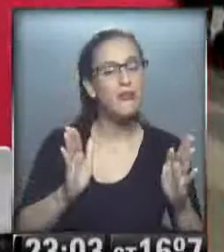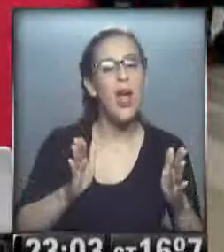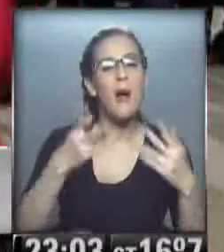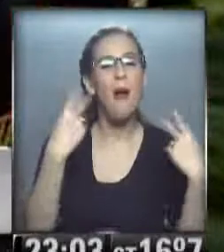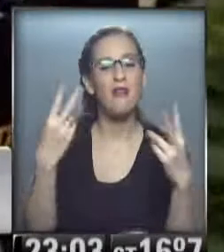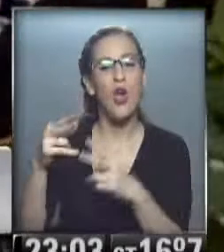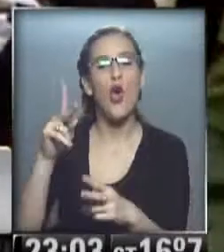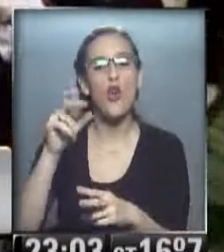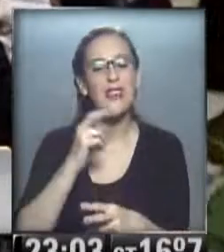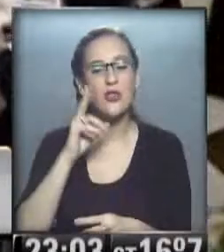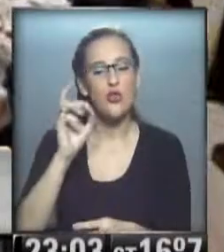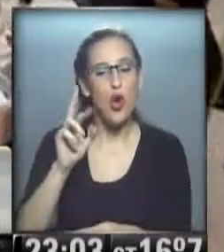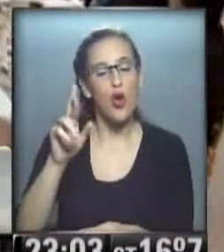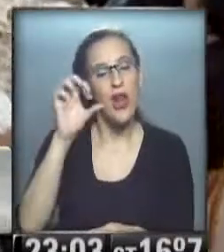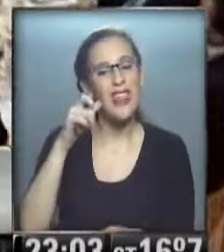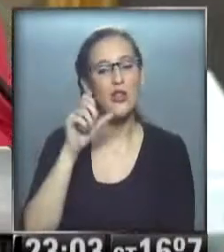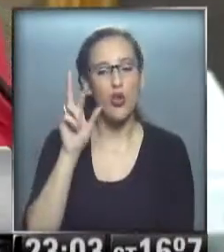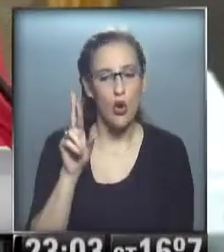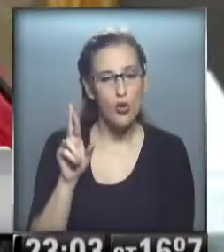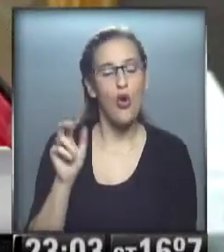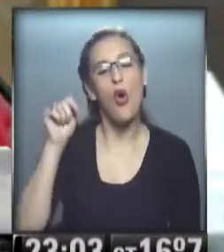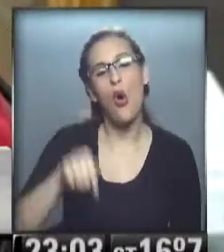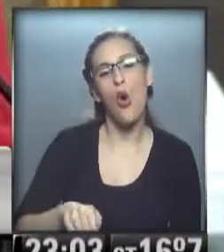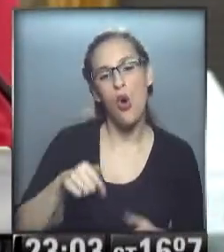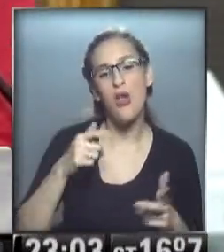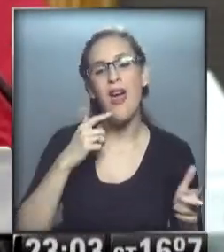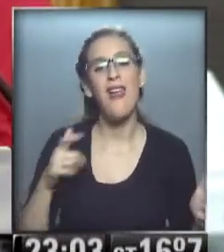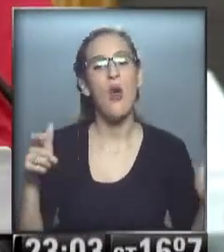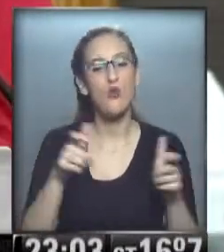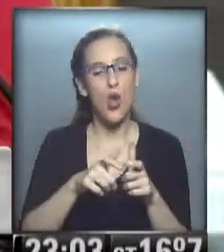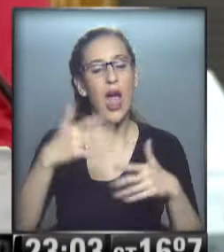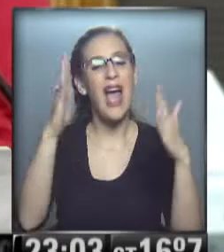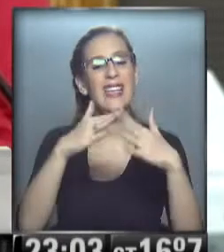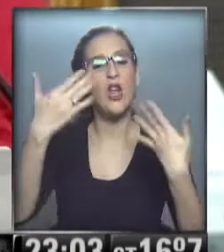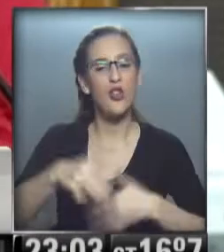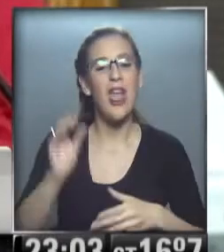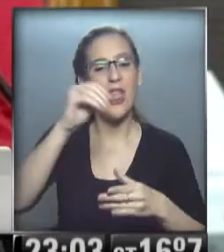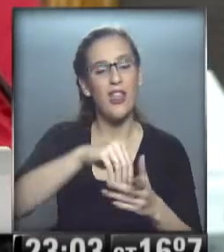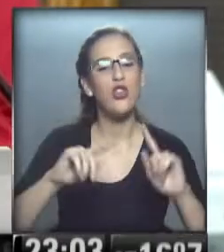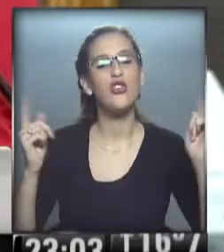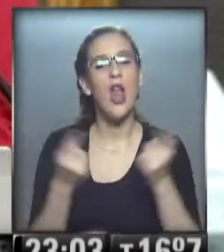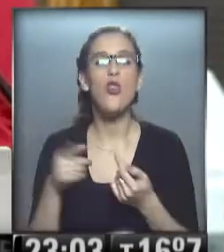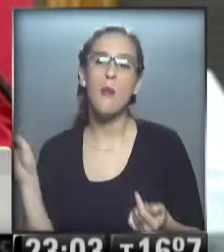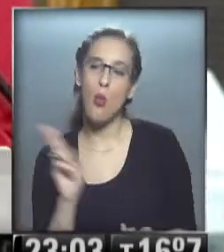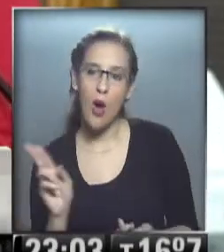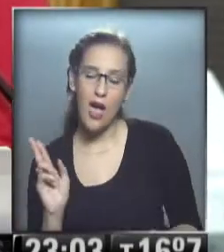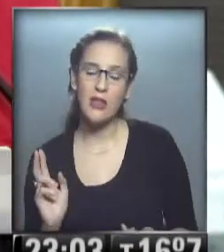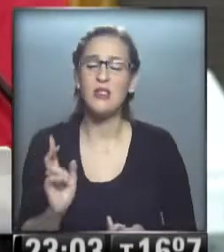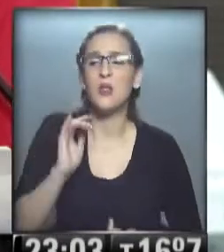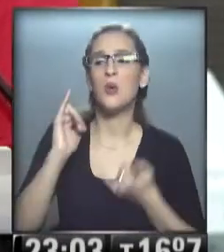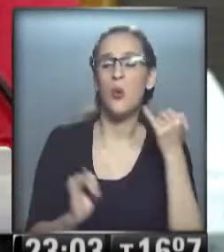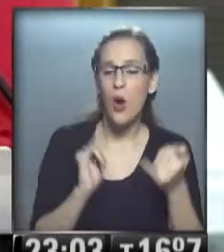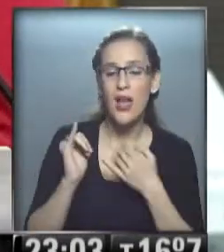de Estado brindaron una conferencia en el Salón de las Mujeres de la Casa Rosada y expresaron sus coincidencias en el